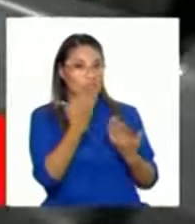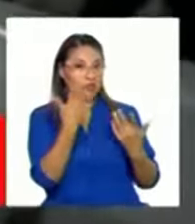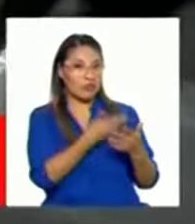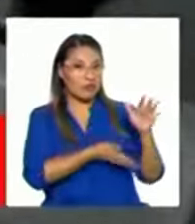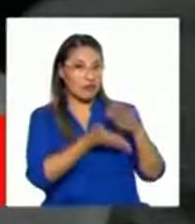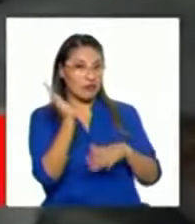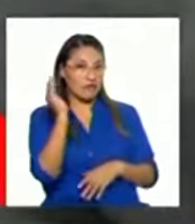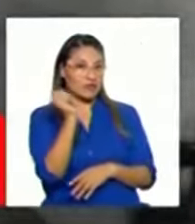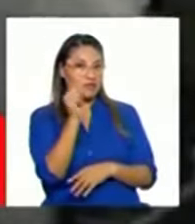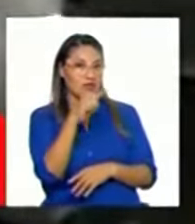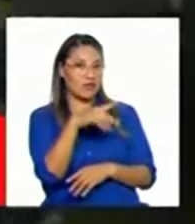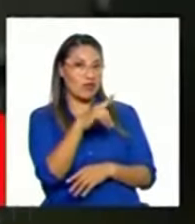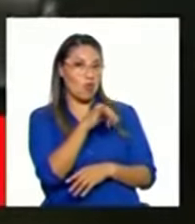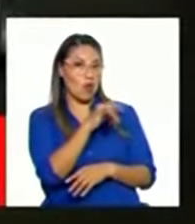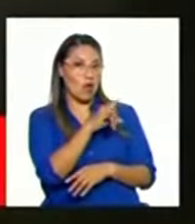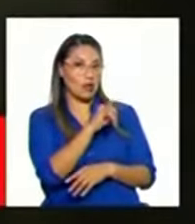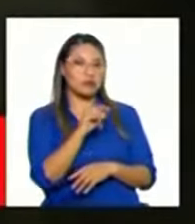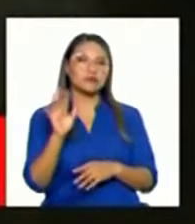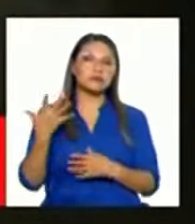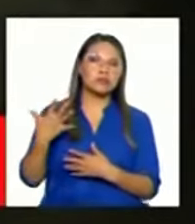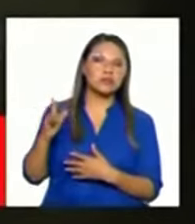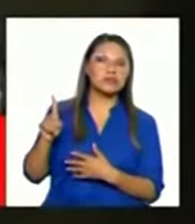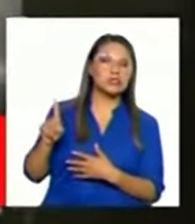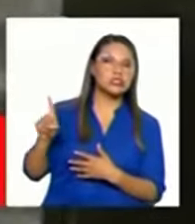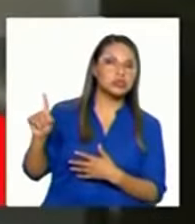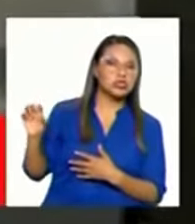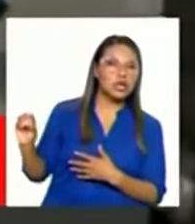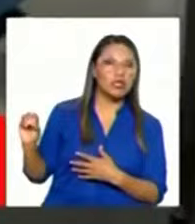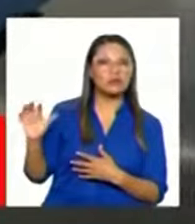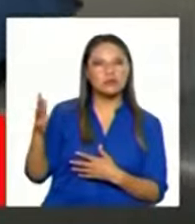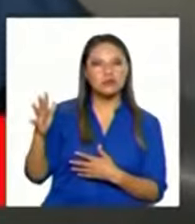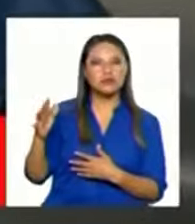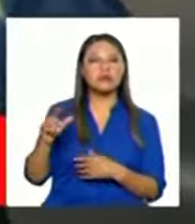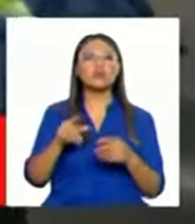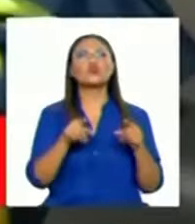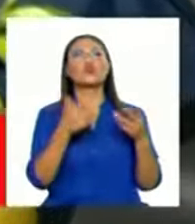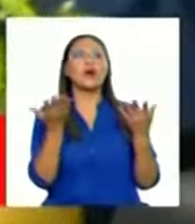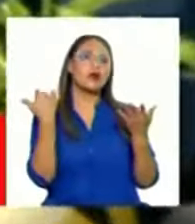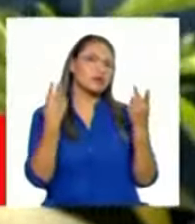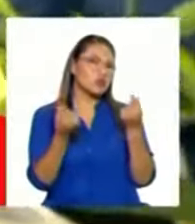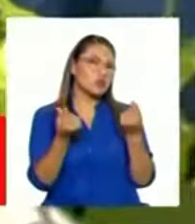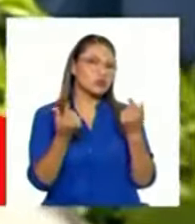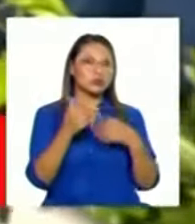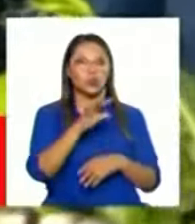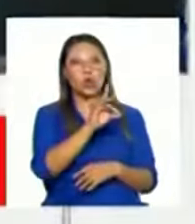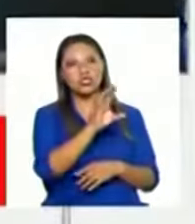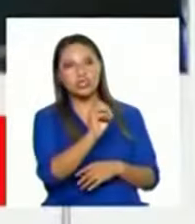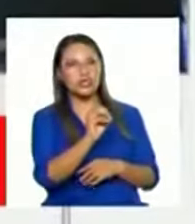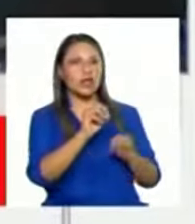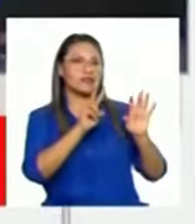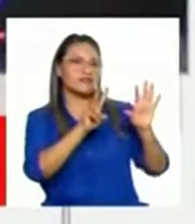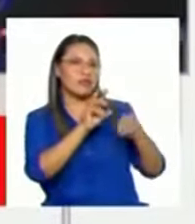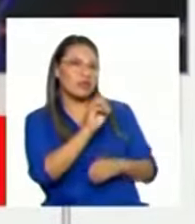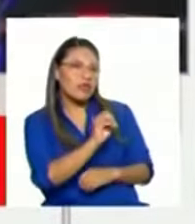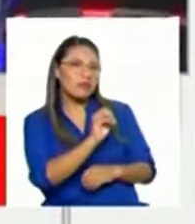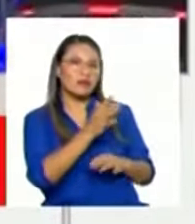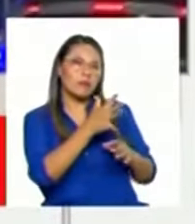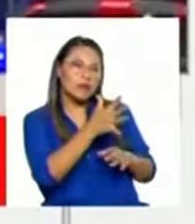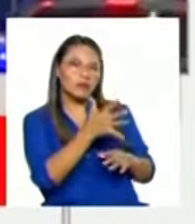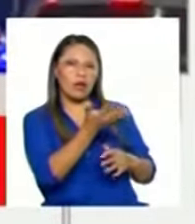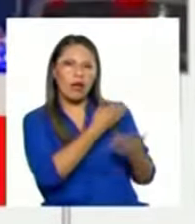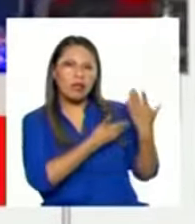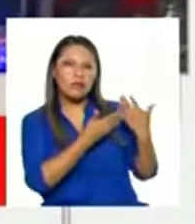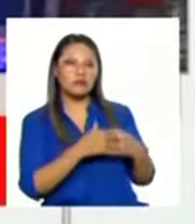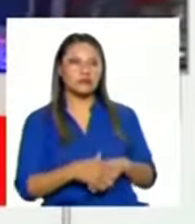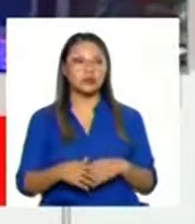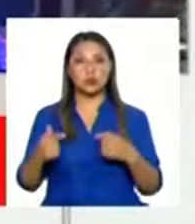pasaje? Bueno, a mí me han dicho 110, pero no sé por ahí. ¿Y normalmente cuánto estaba? 80, 70. Ah. Pensábamos que iba a estar